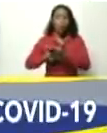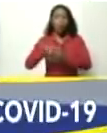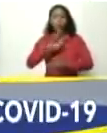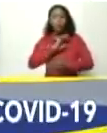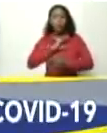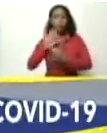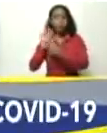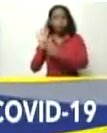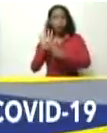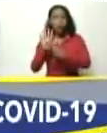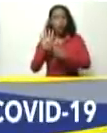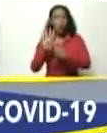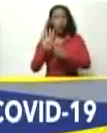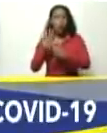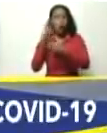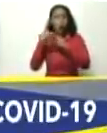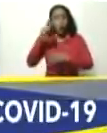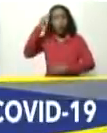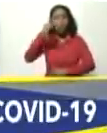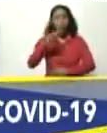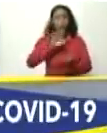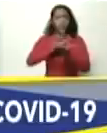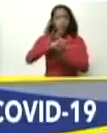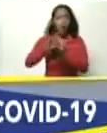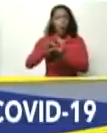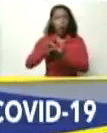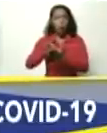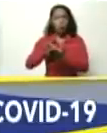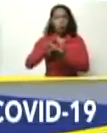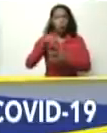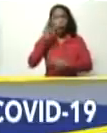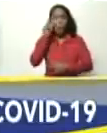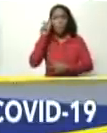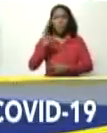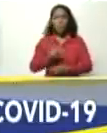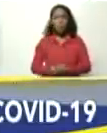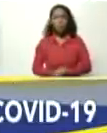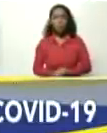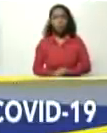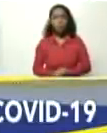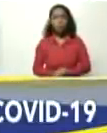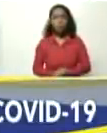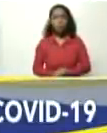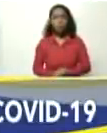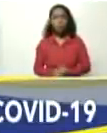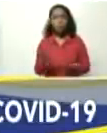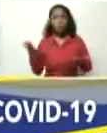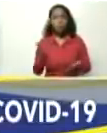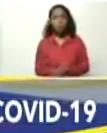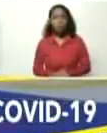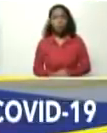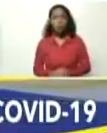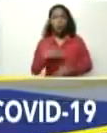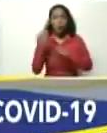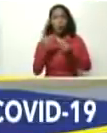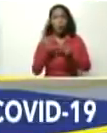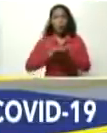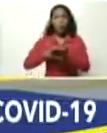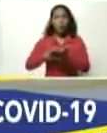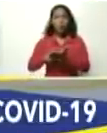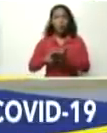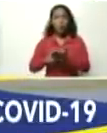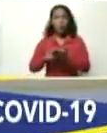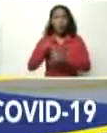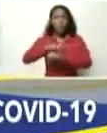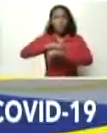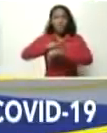ejemplo del comandante estratégico operacional general en jefe Fernández Lares. ¿Ah? ¿Cómo ha recuperado tanques,